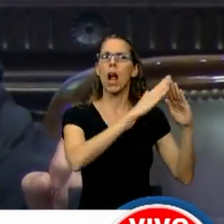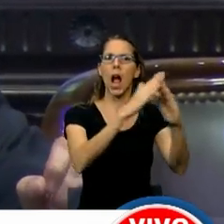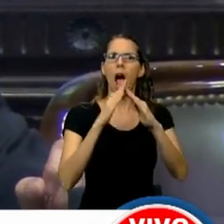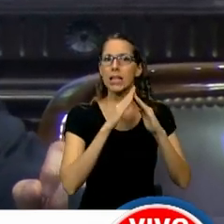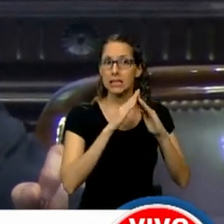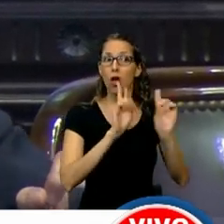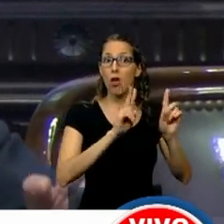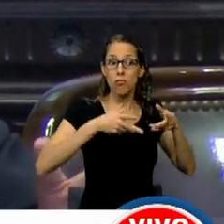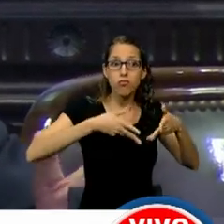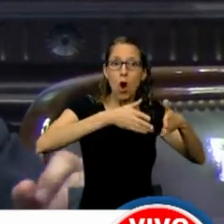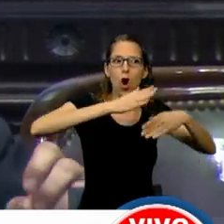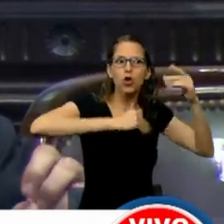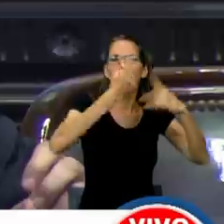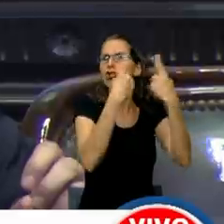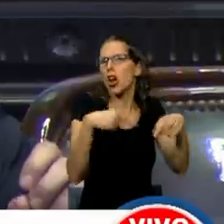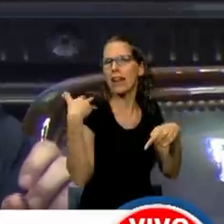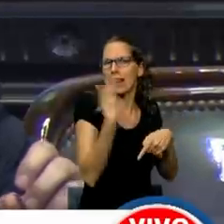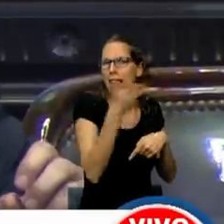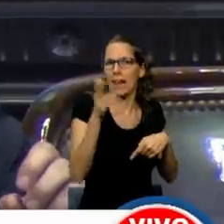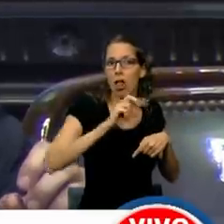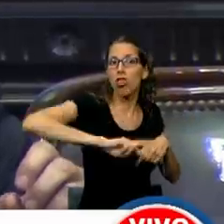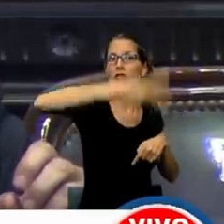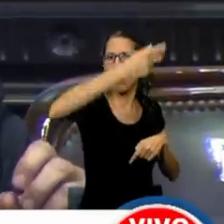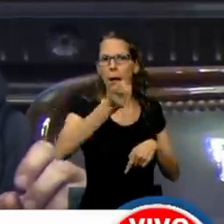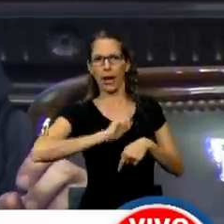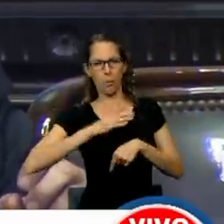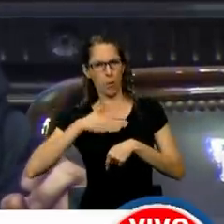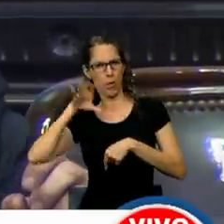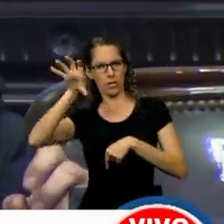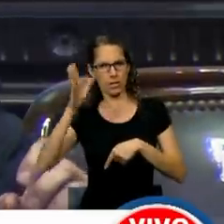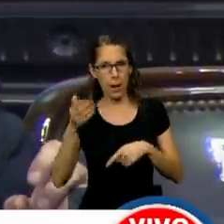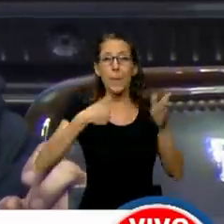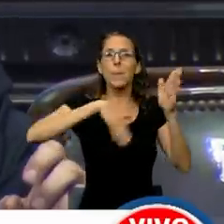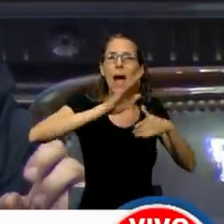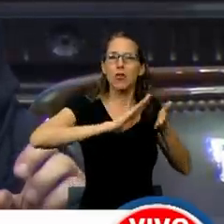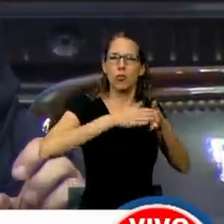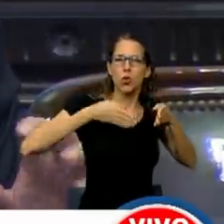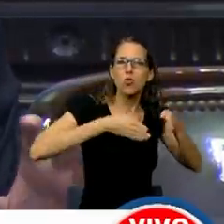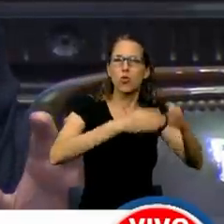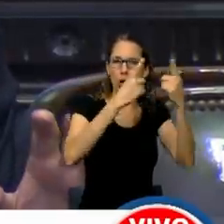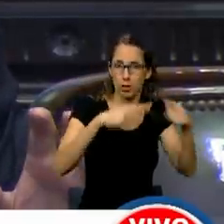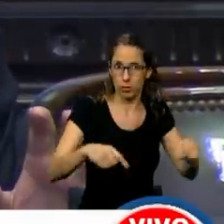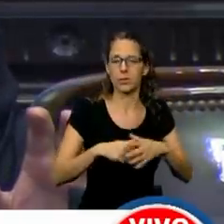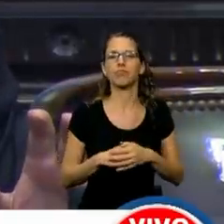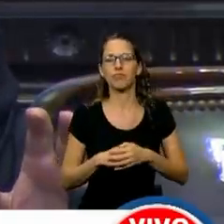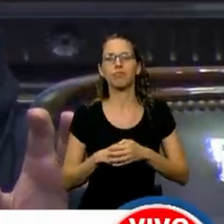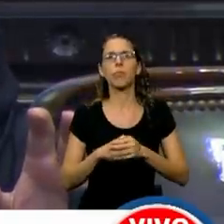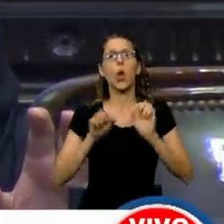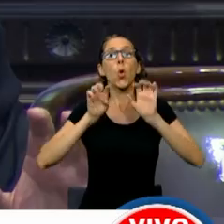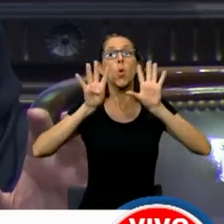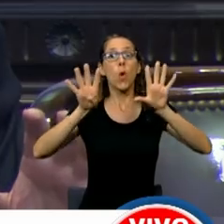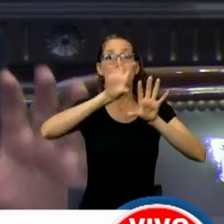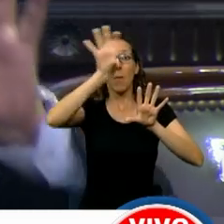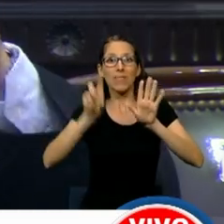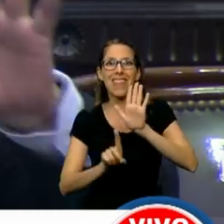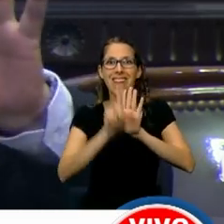obras en obras sobre todo vinculadas a obras a obras viales tres provincias de las nueve provincias del norte grande